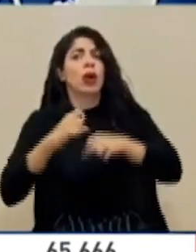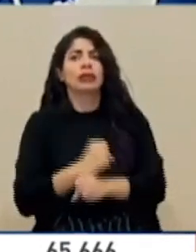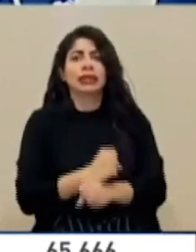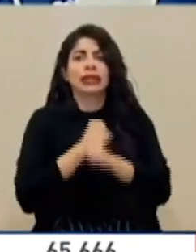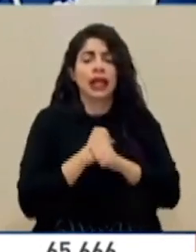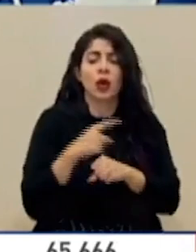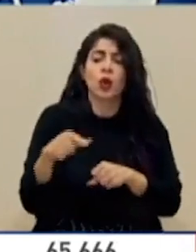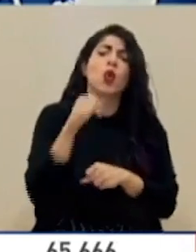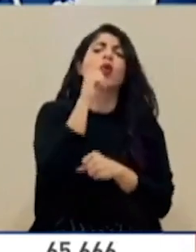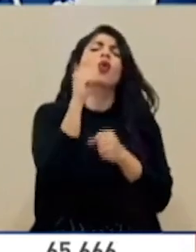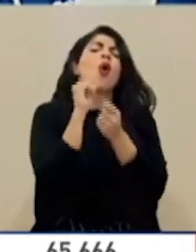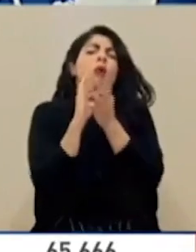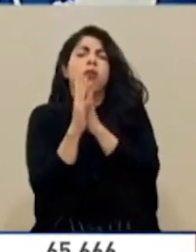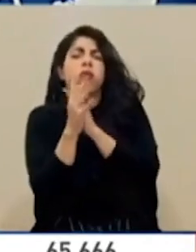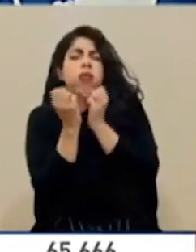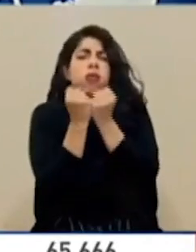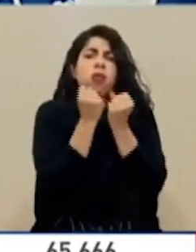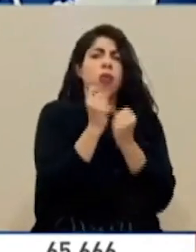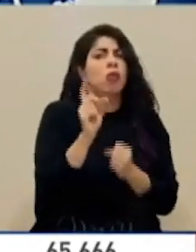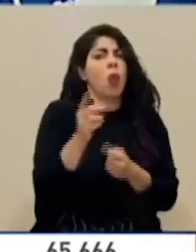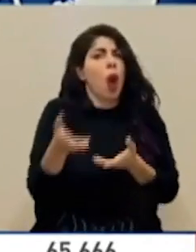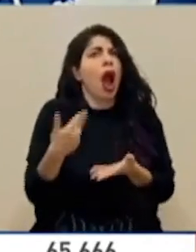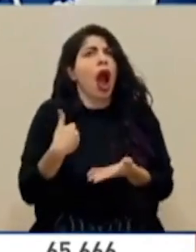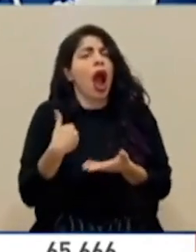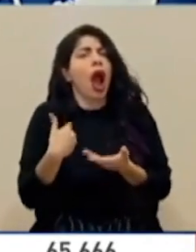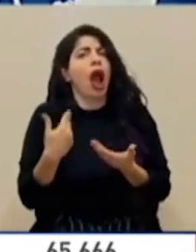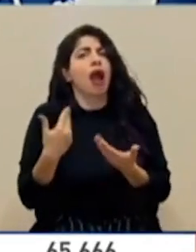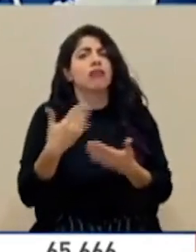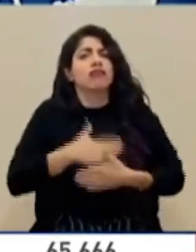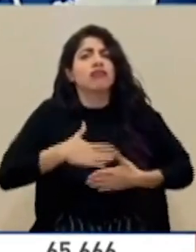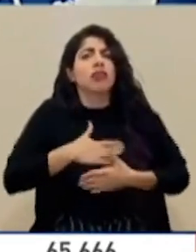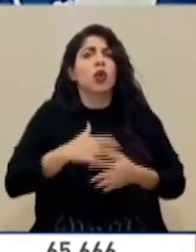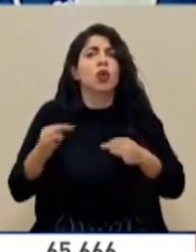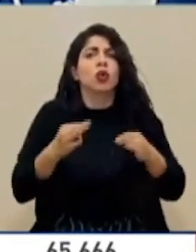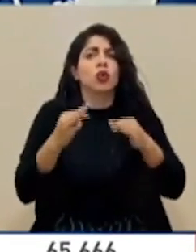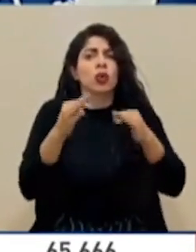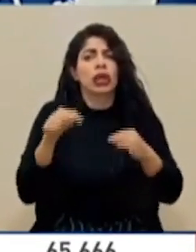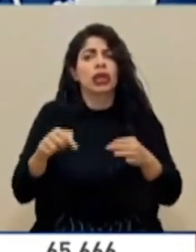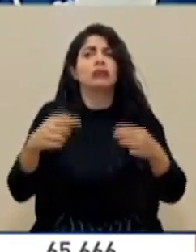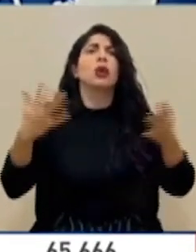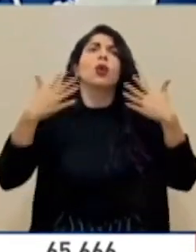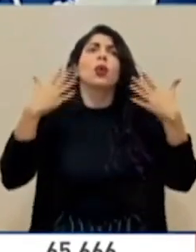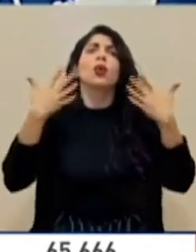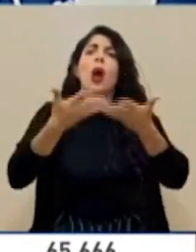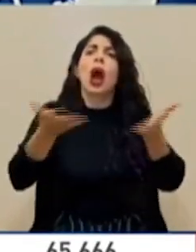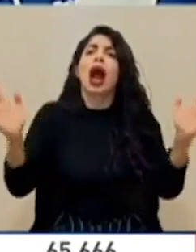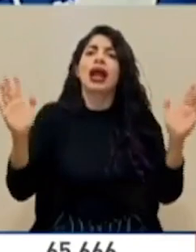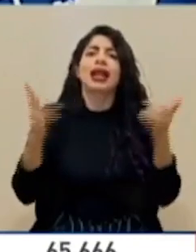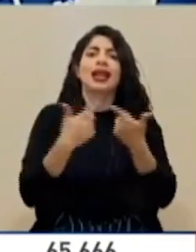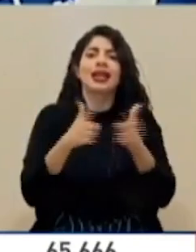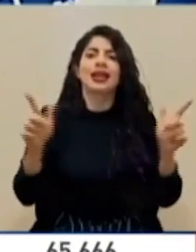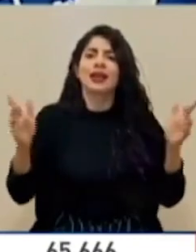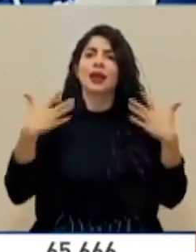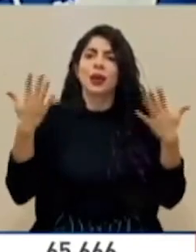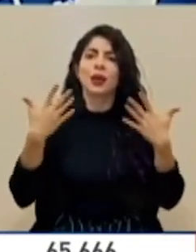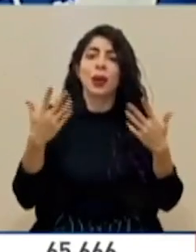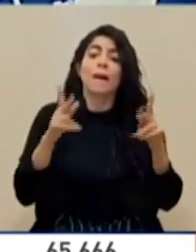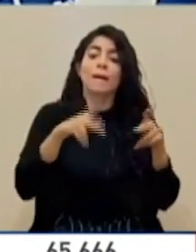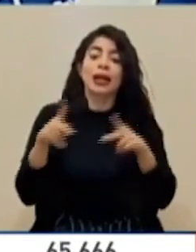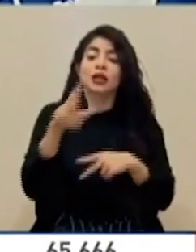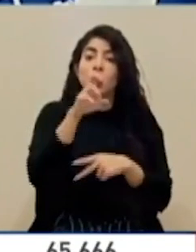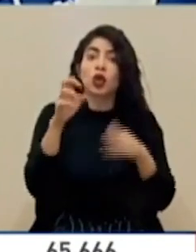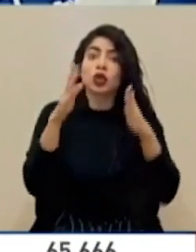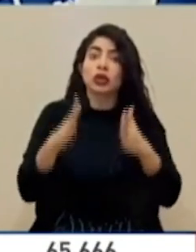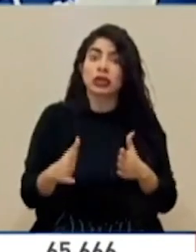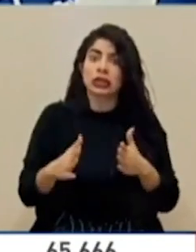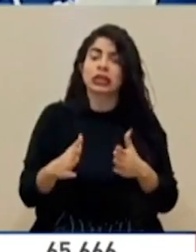no aglomerado, un destino donde el disfrute del turismo es fundamentalmente al aire libre, con una población costarricense con un